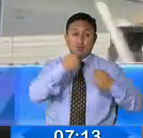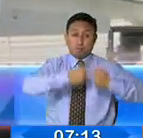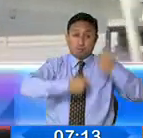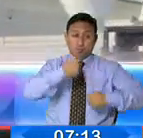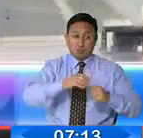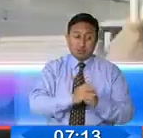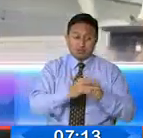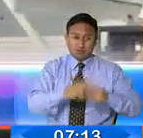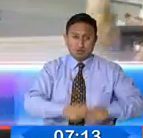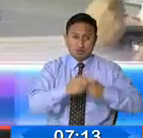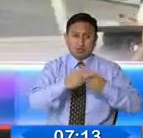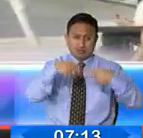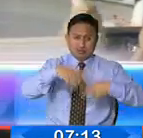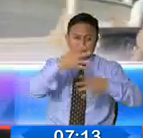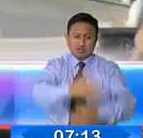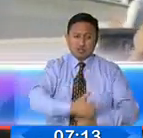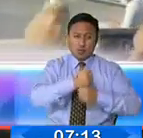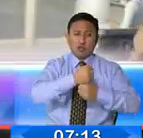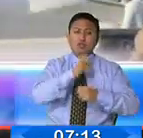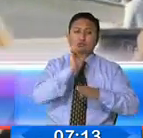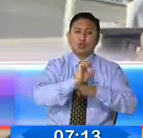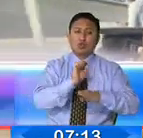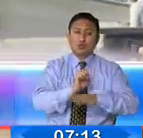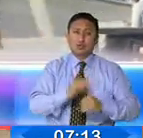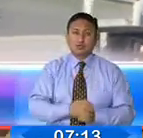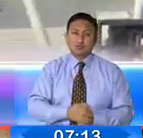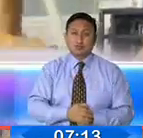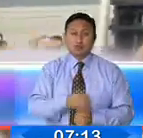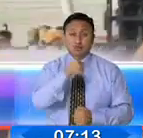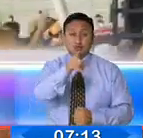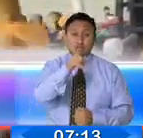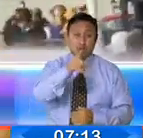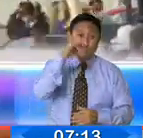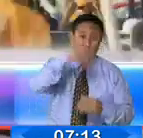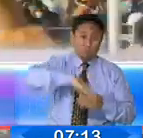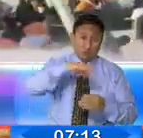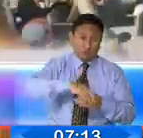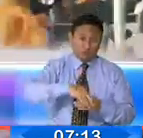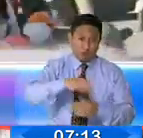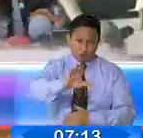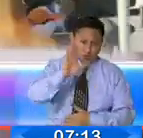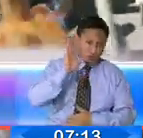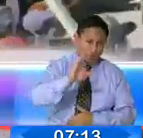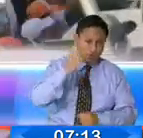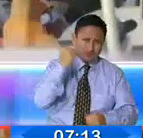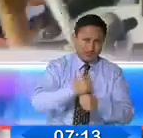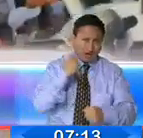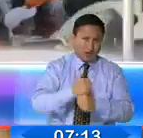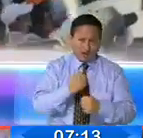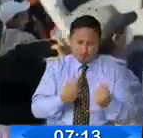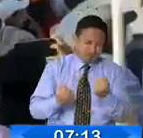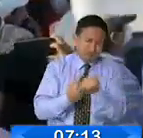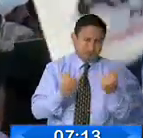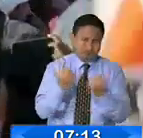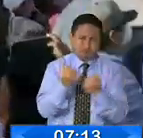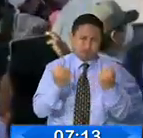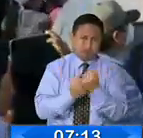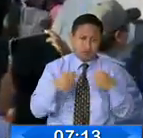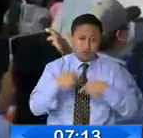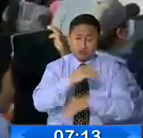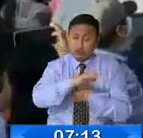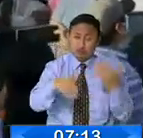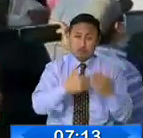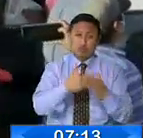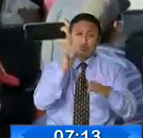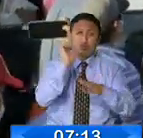la recuperación de la patria, con su voto, con su trabajo militante en cada rincón